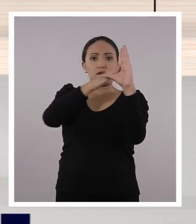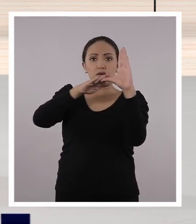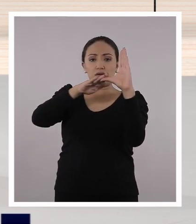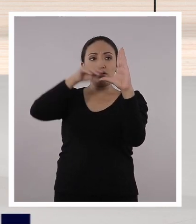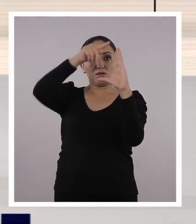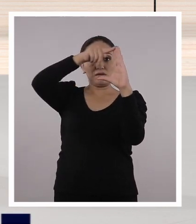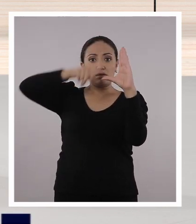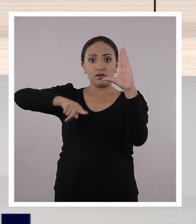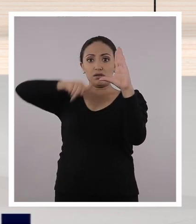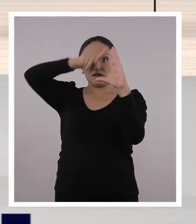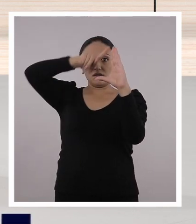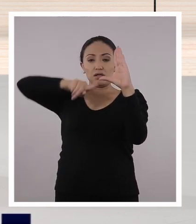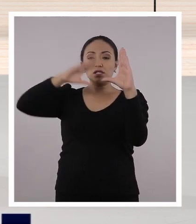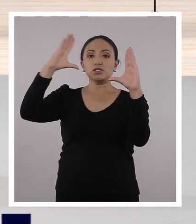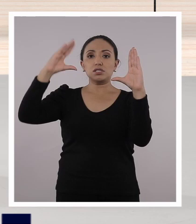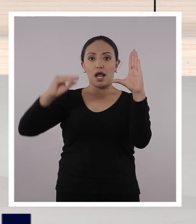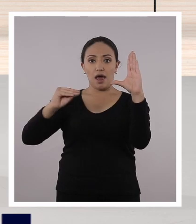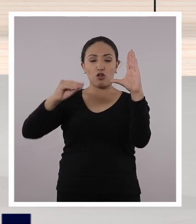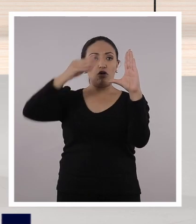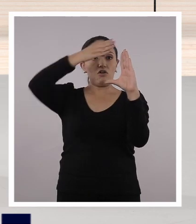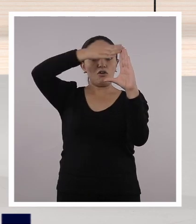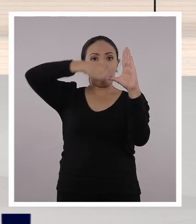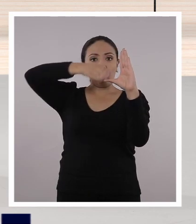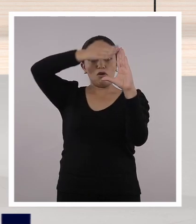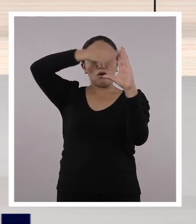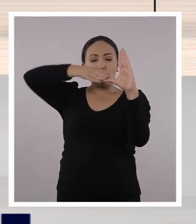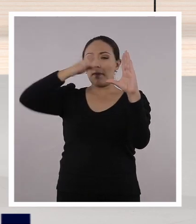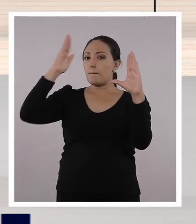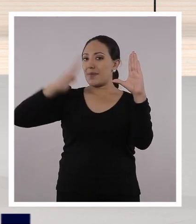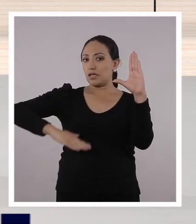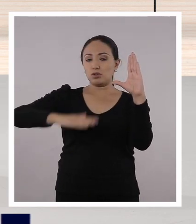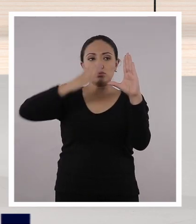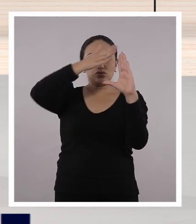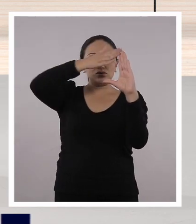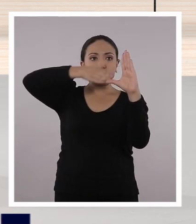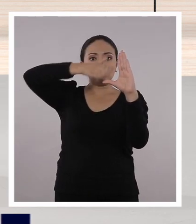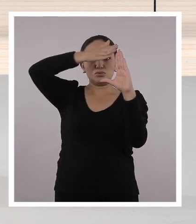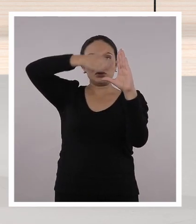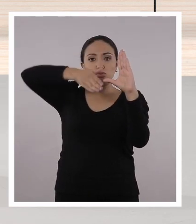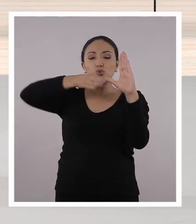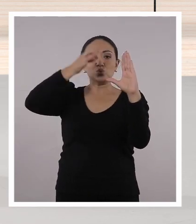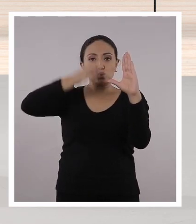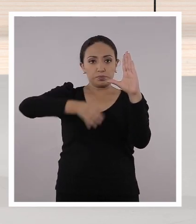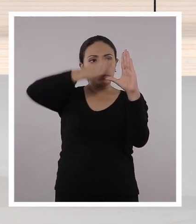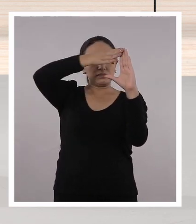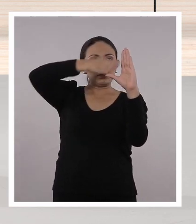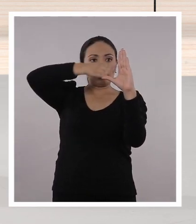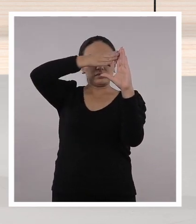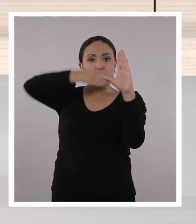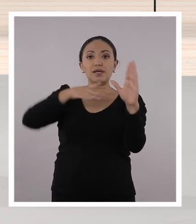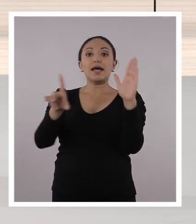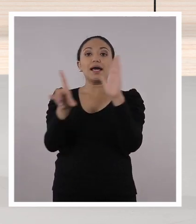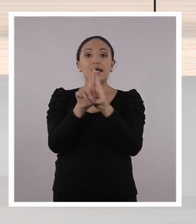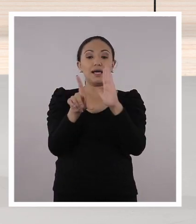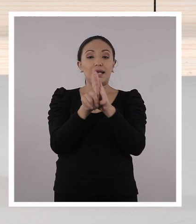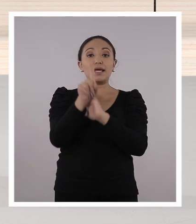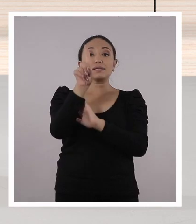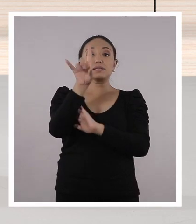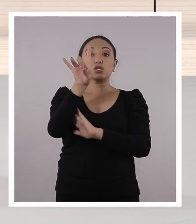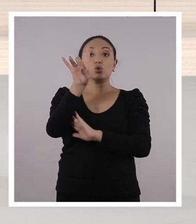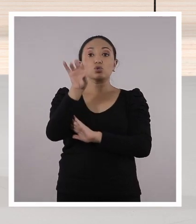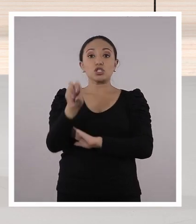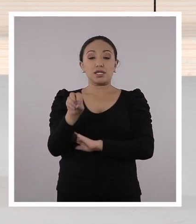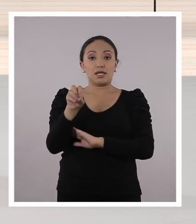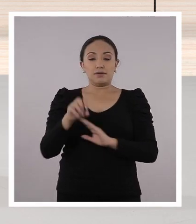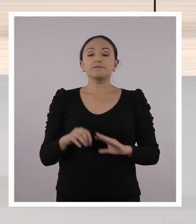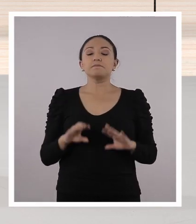ser de ley ángulos agudos, es decir, ángulos que midan menos de 90 grados para poder cumplir de esa manera la ley de los